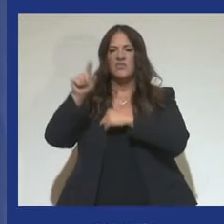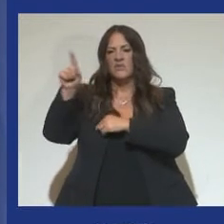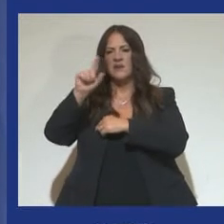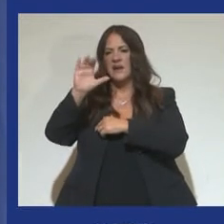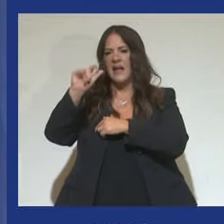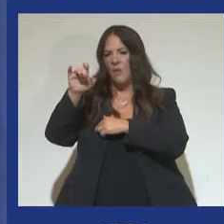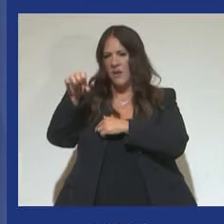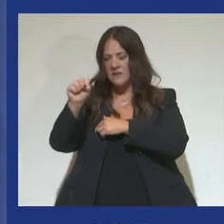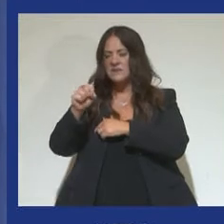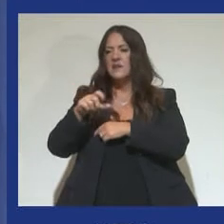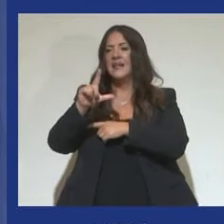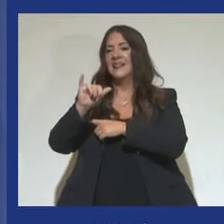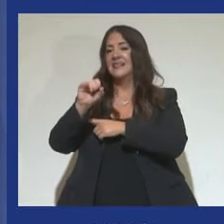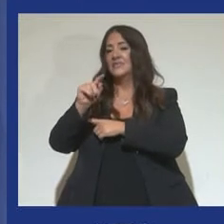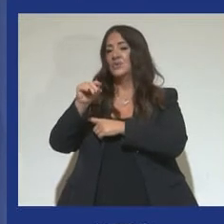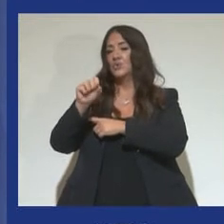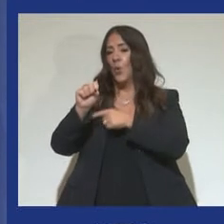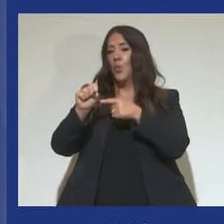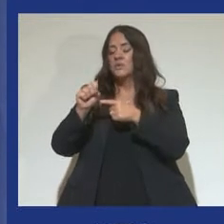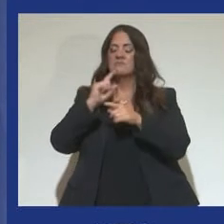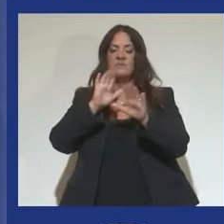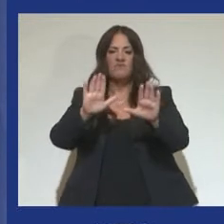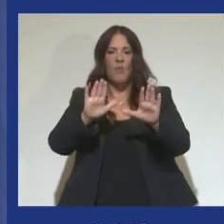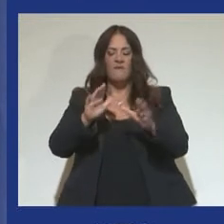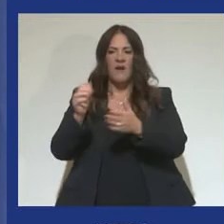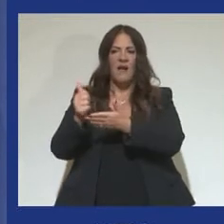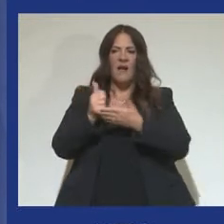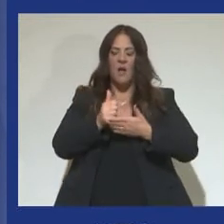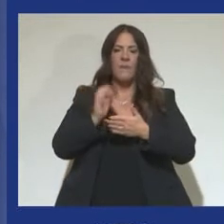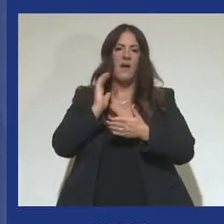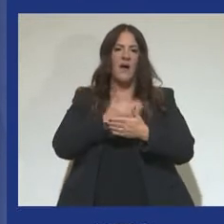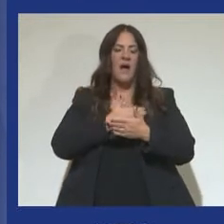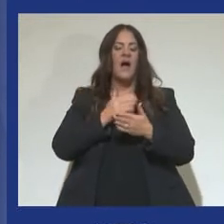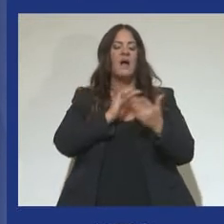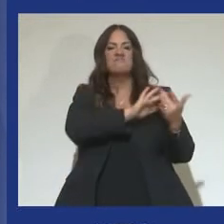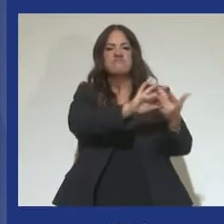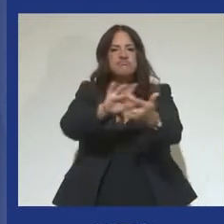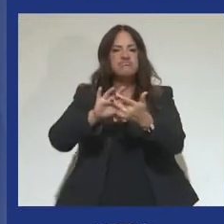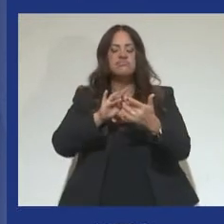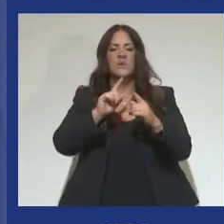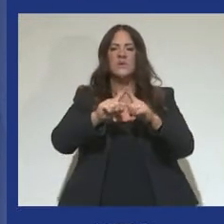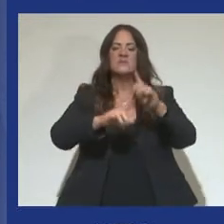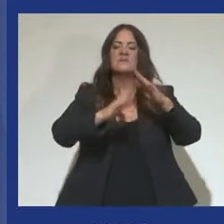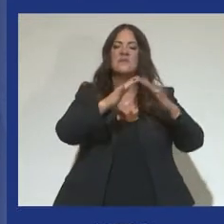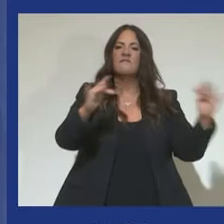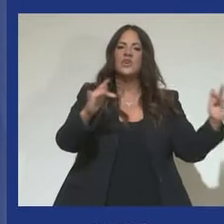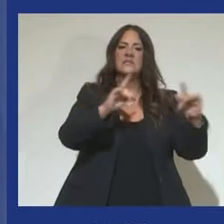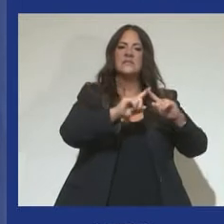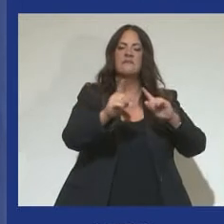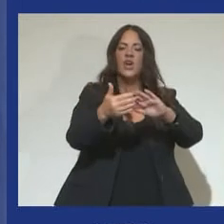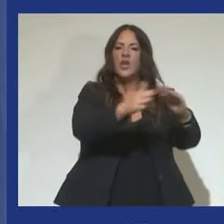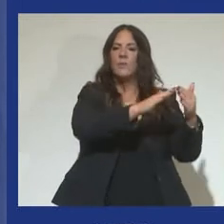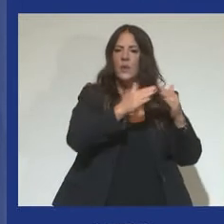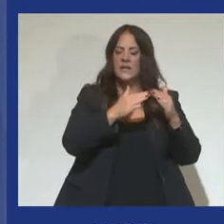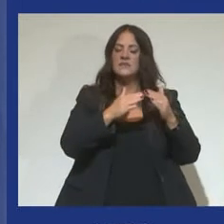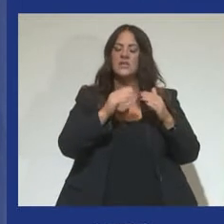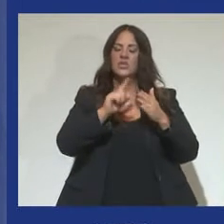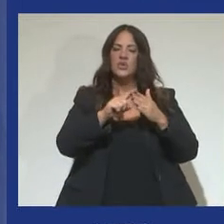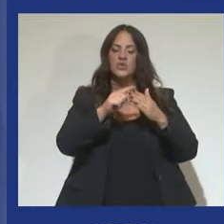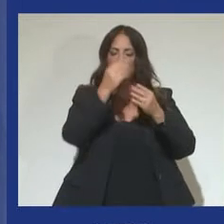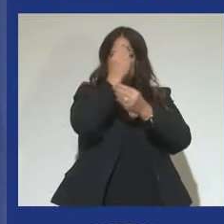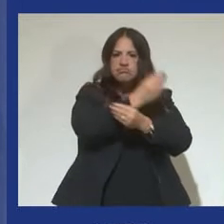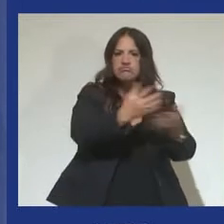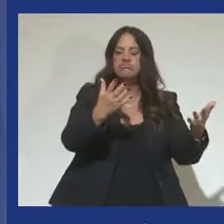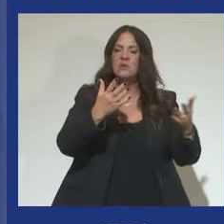de la oficina de servicios de emergencia listos ha sido central en nuestro esfuerzo de comunicarnos con comunidades